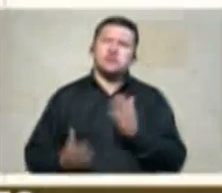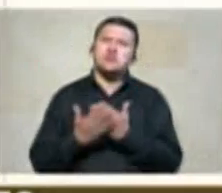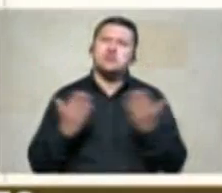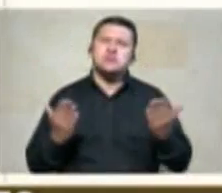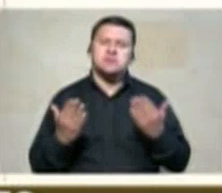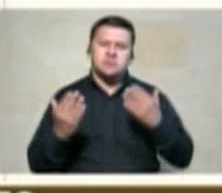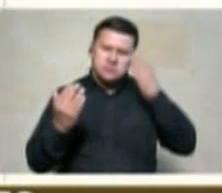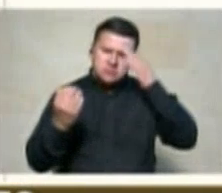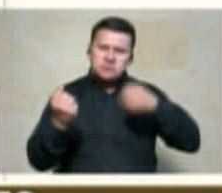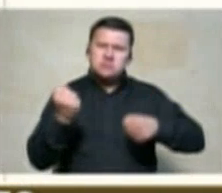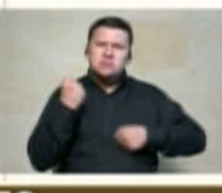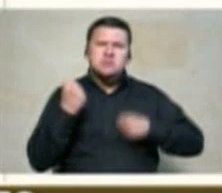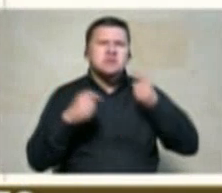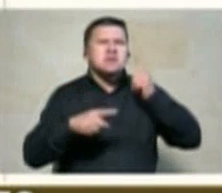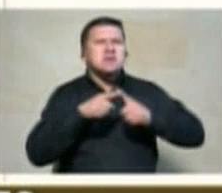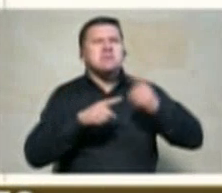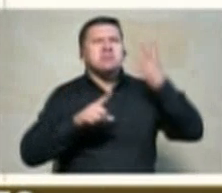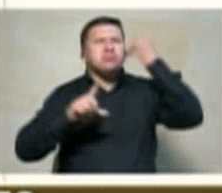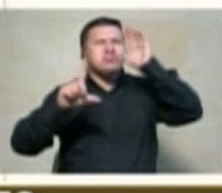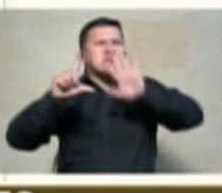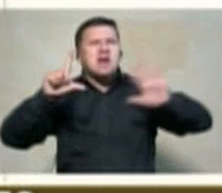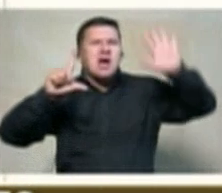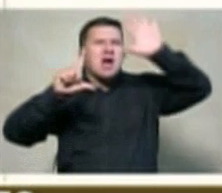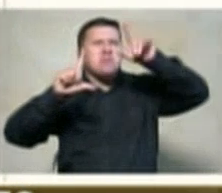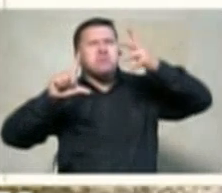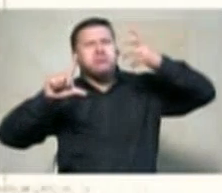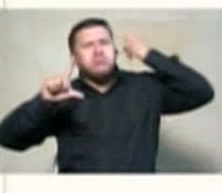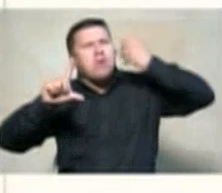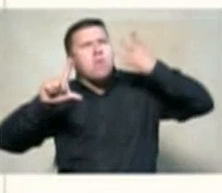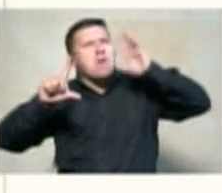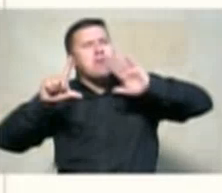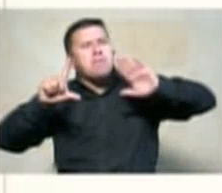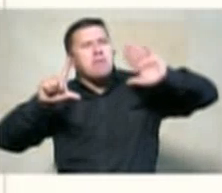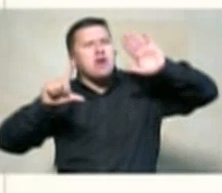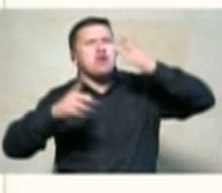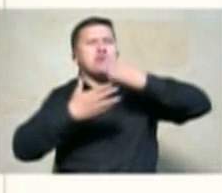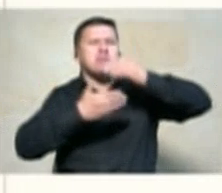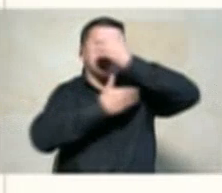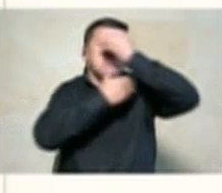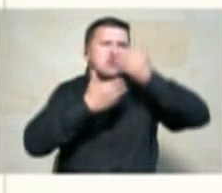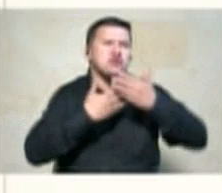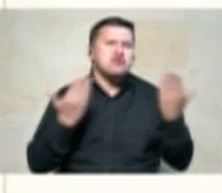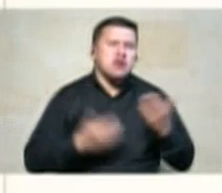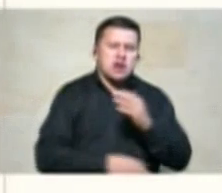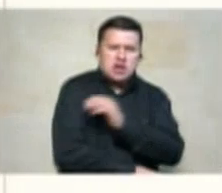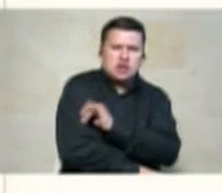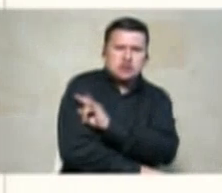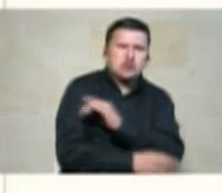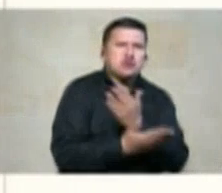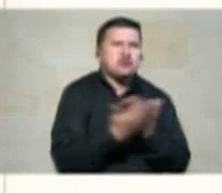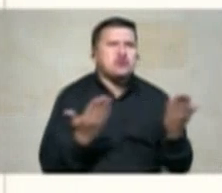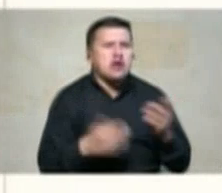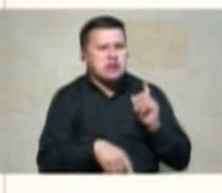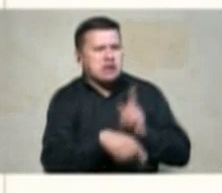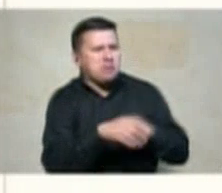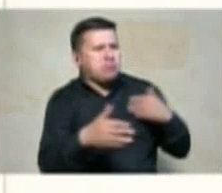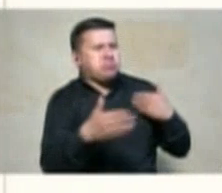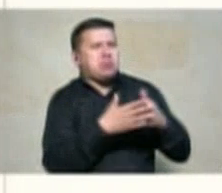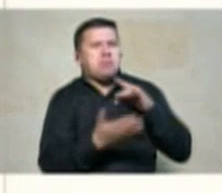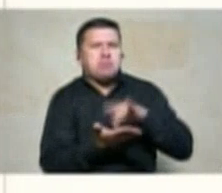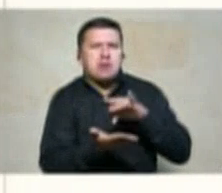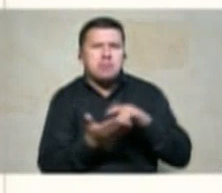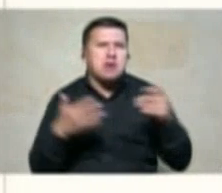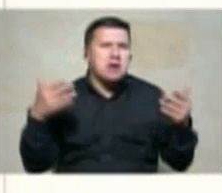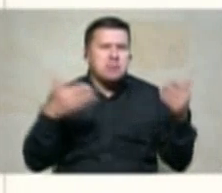están los actores armados en el territorio? ¿Dónde está la guerrilla? ¿Dónde está el paramilitar? ¿En qué momento llegó? Todo eso